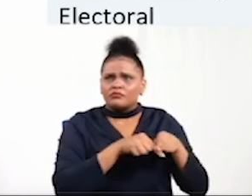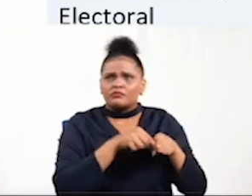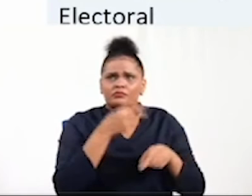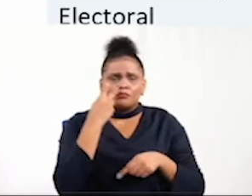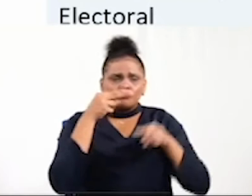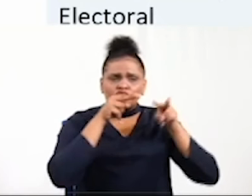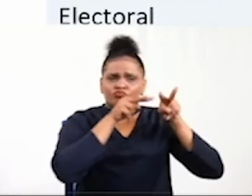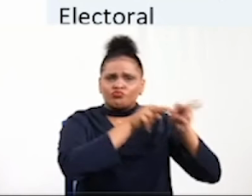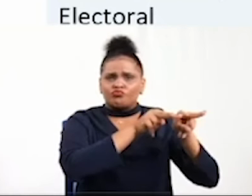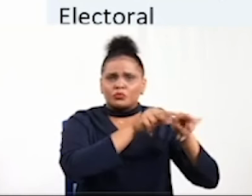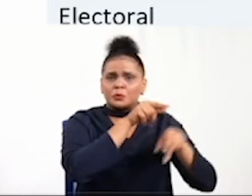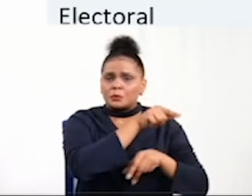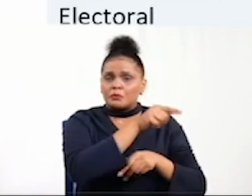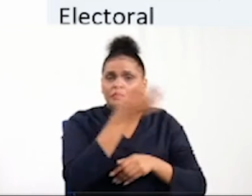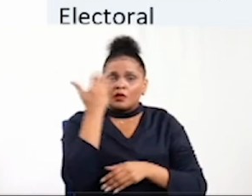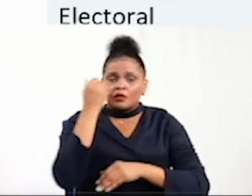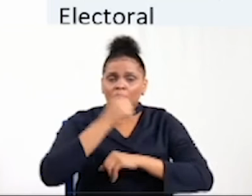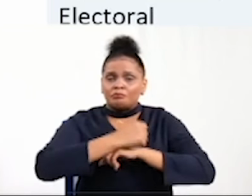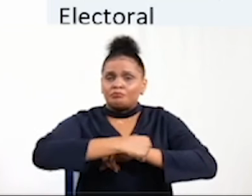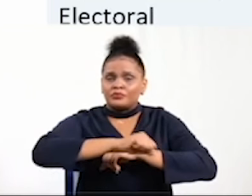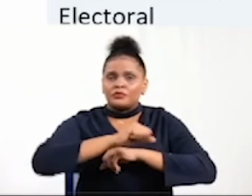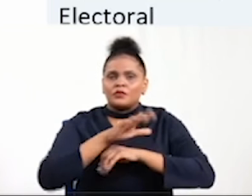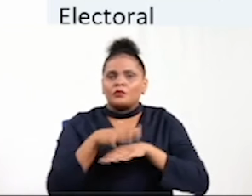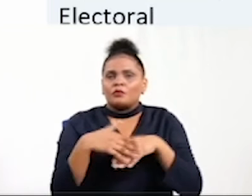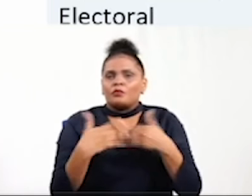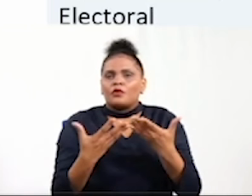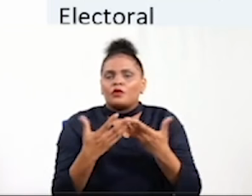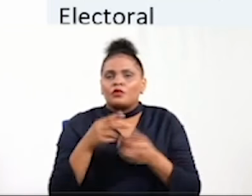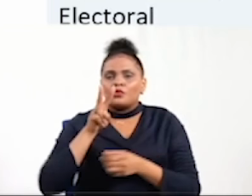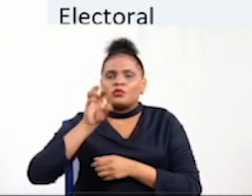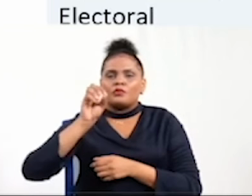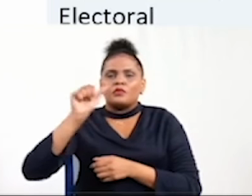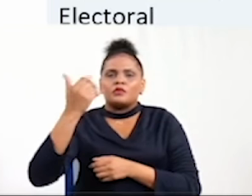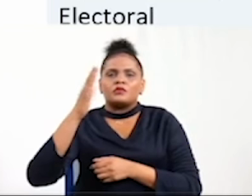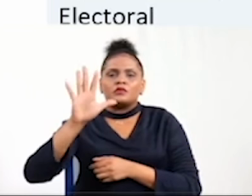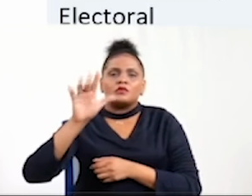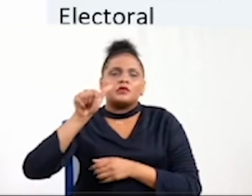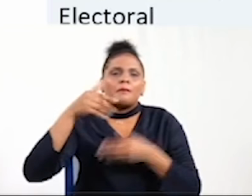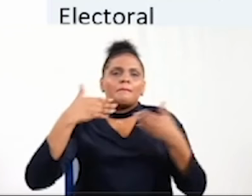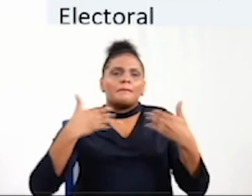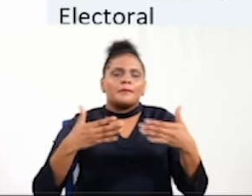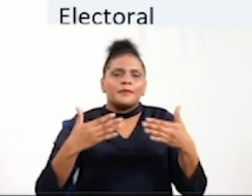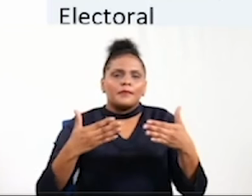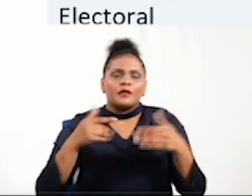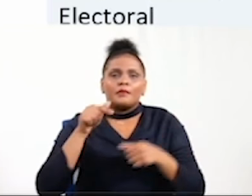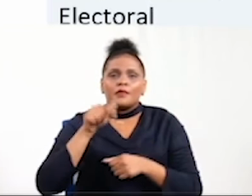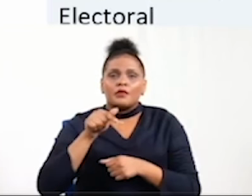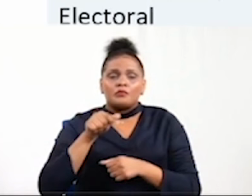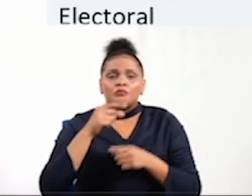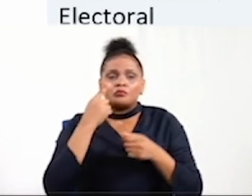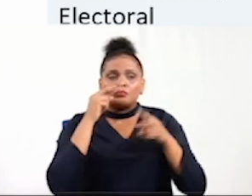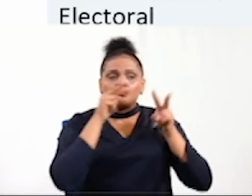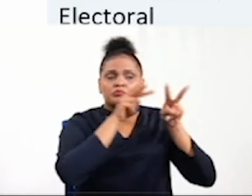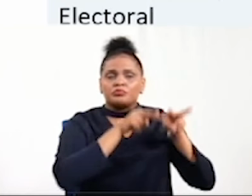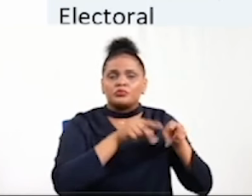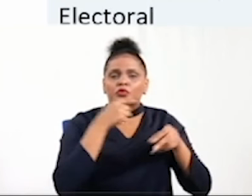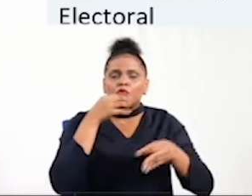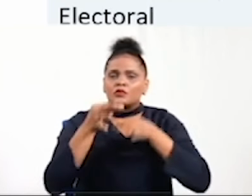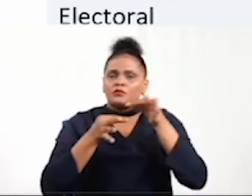pequeña pantalla es el diagnóstico que se publicó en el año 2015 sobre panamá y en este diagnóstico se lo voy a explicar en